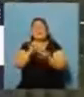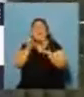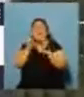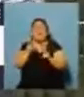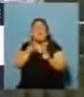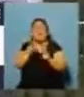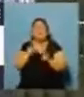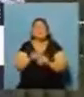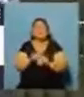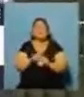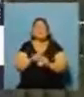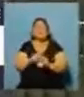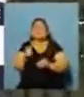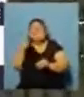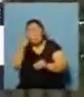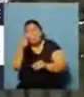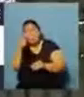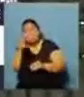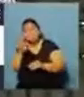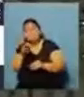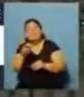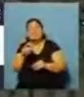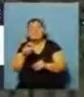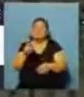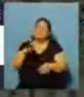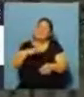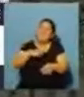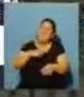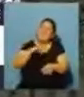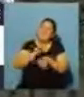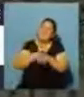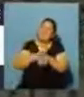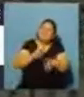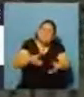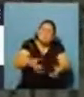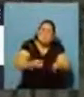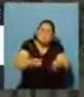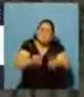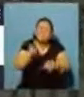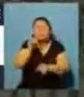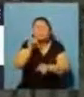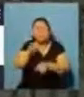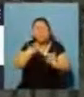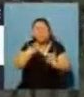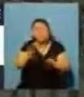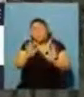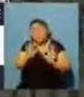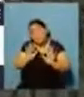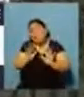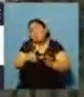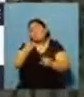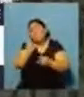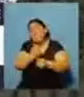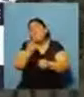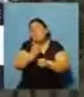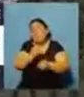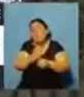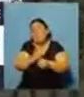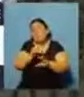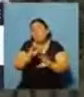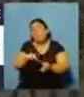días, teniendo en cuenta que no está controlada la situación, aunque usted se la ve optimista de que puede ser que, bueno, los trabajos den